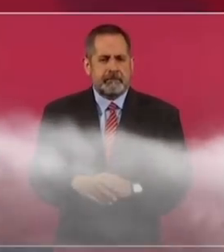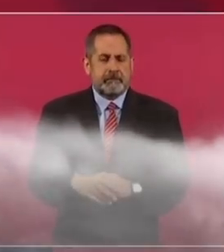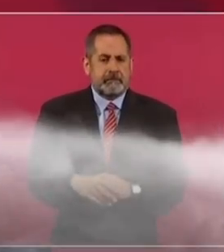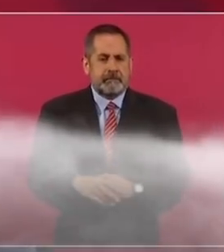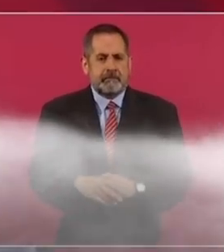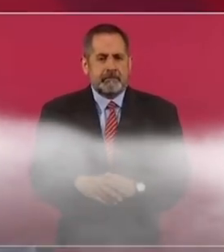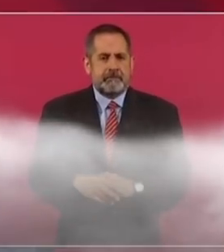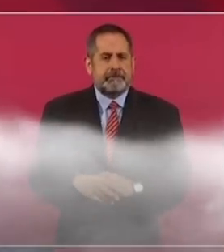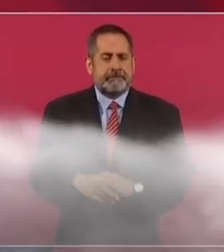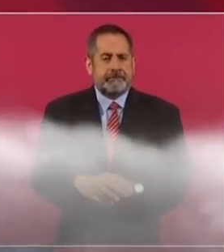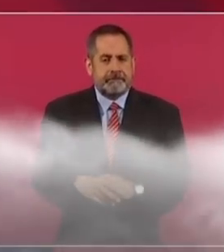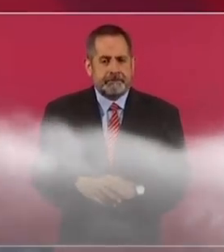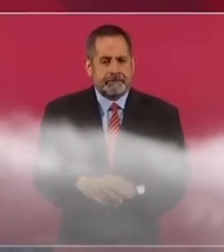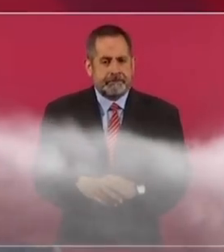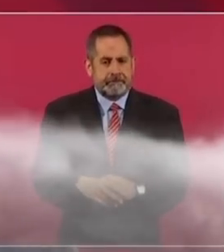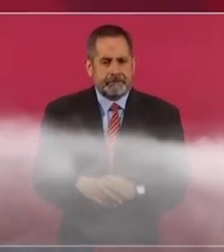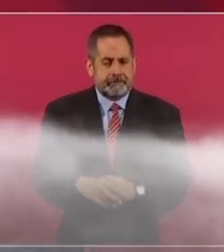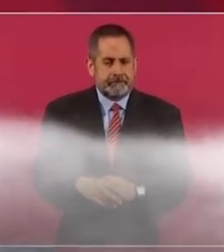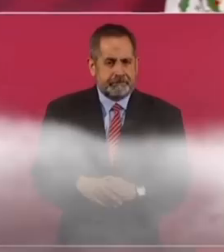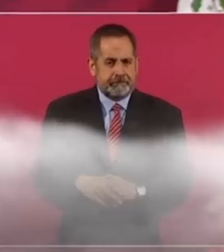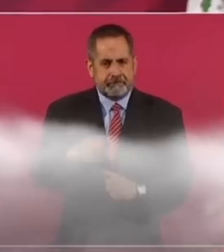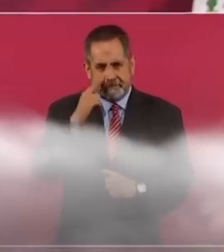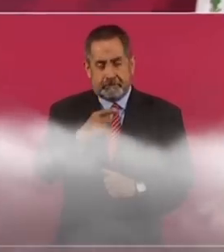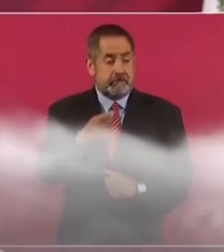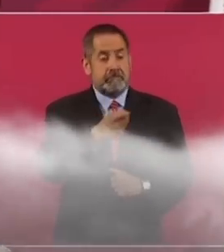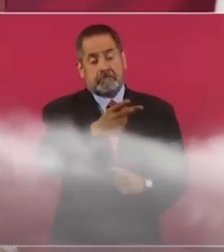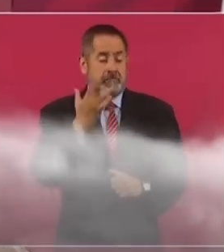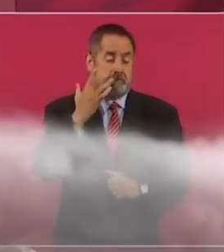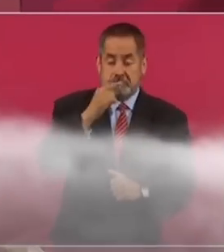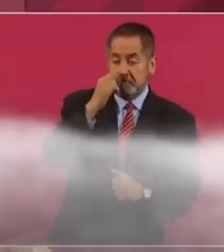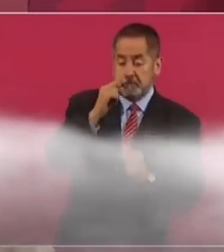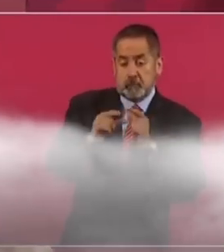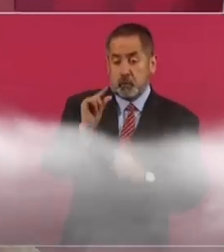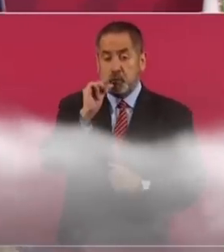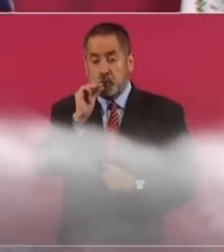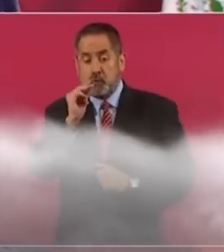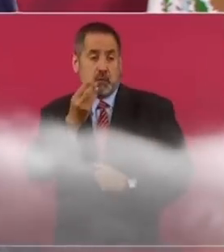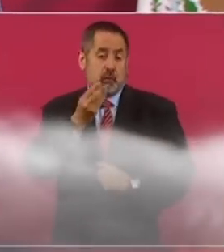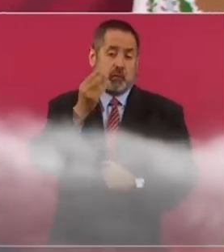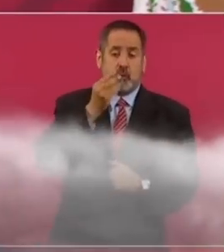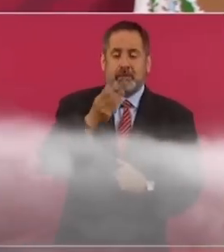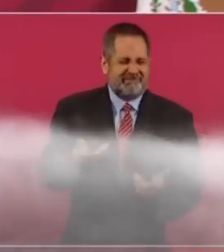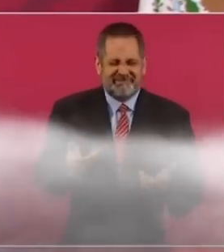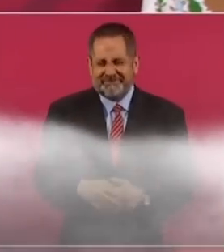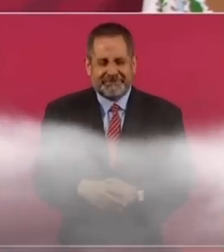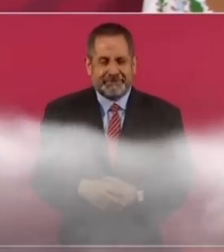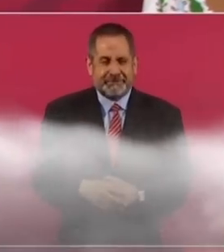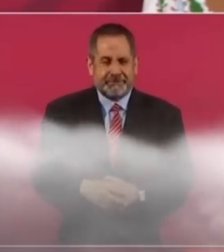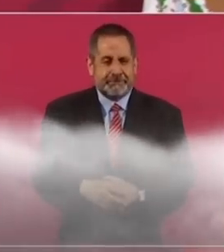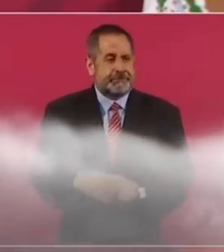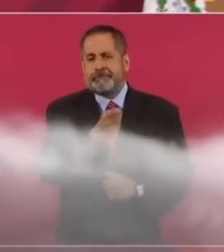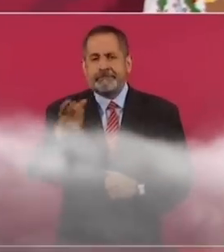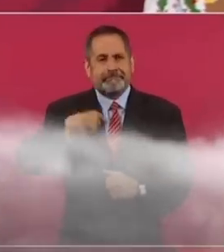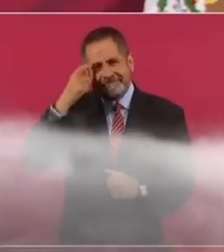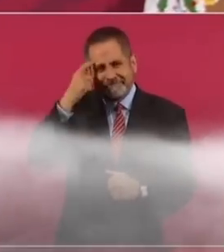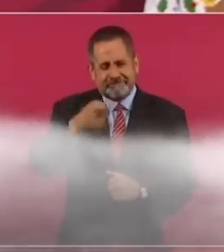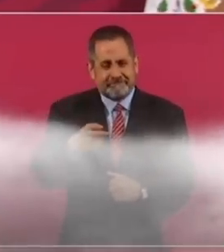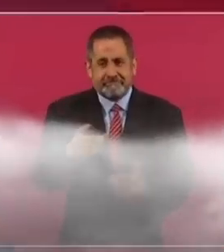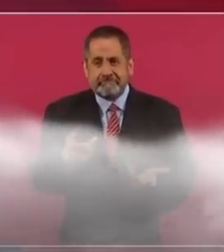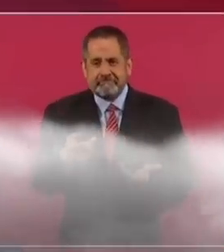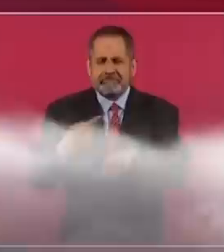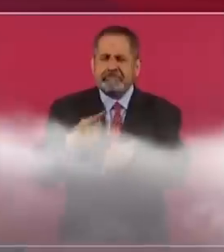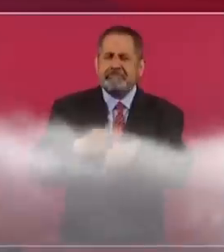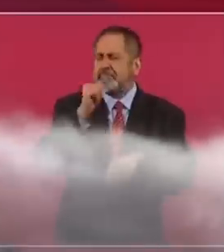Da hasta cierto prestigio. ¡Qué elegancia la de Francia! Y se piensa que no